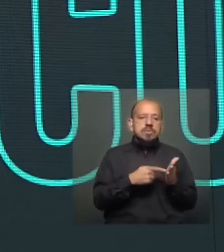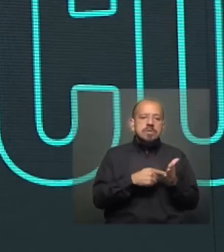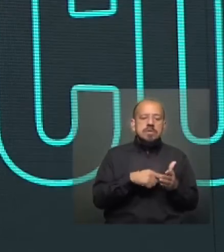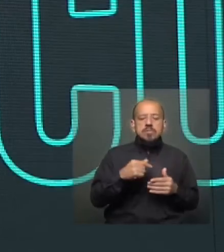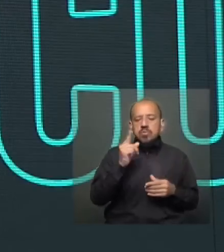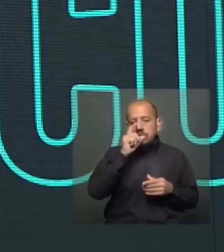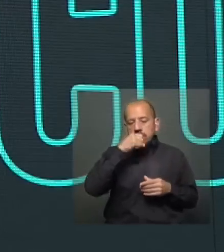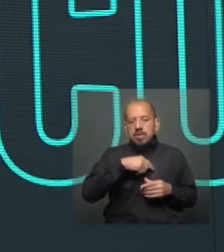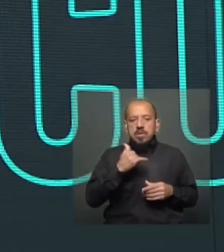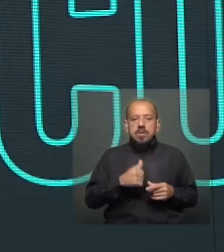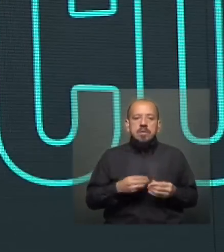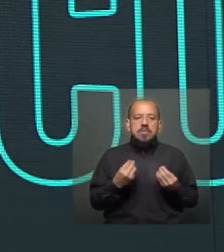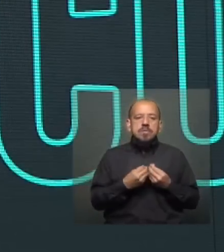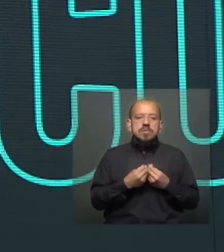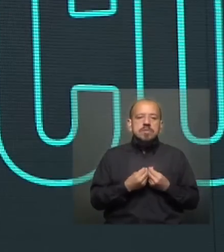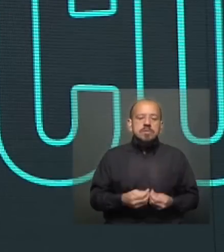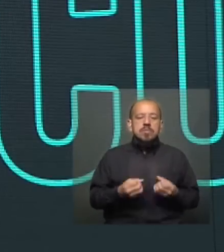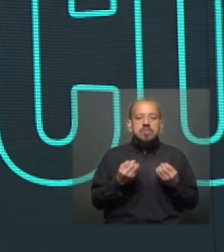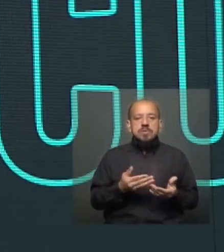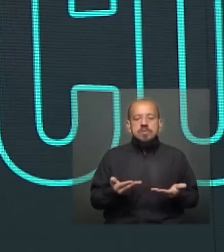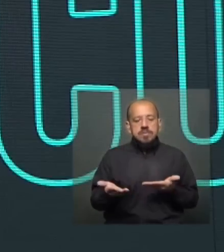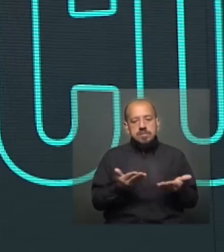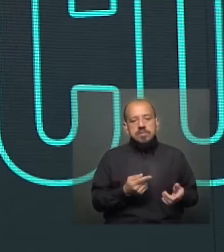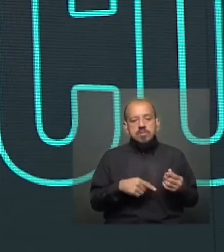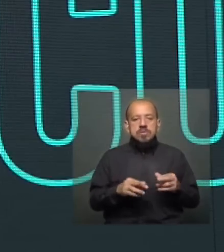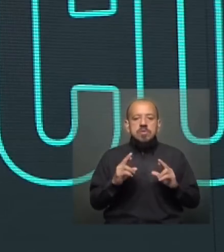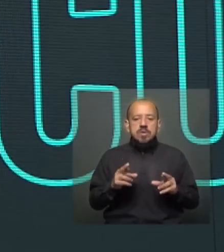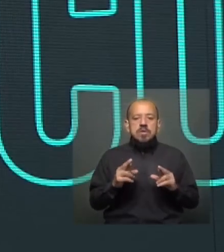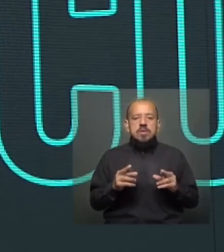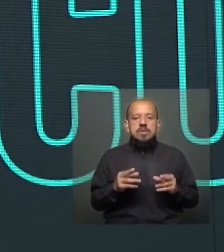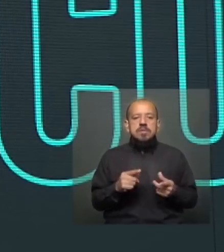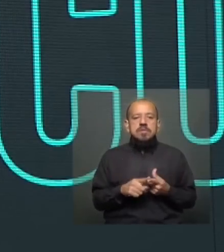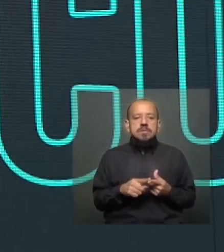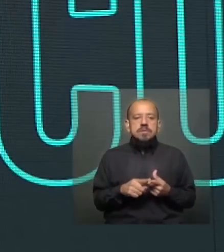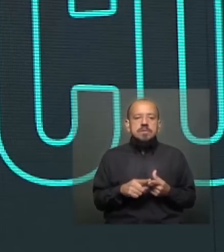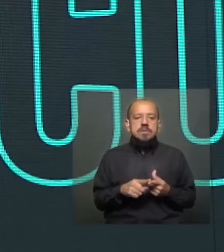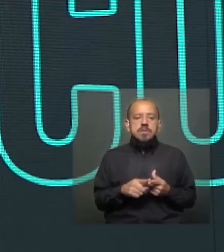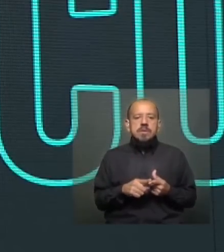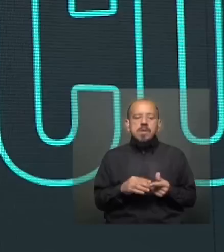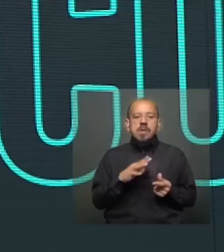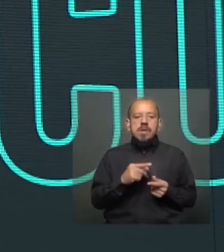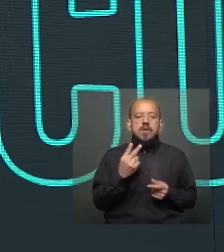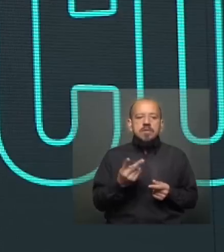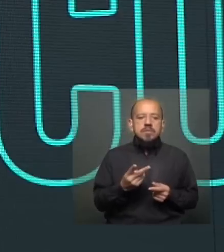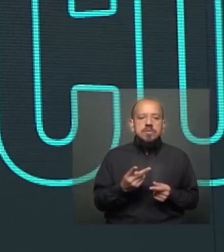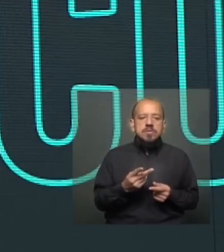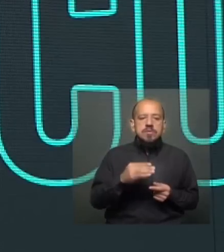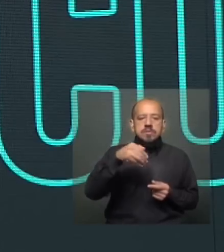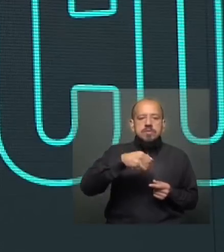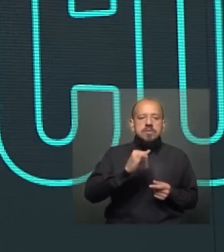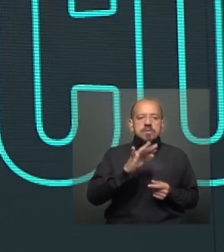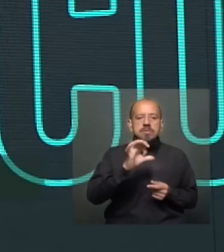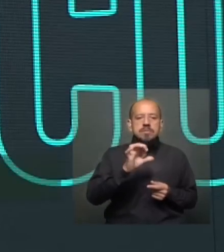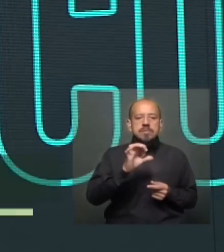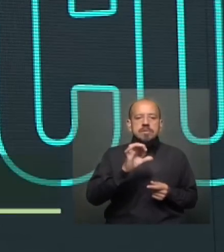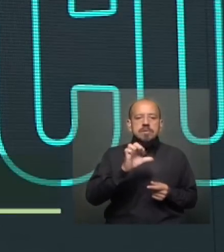es impresionante y por eso es recontra bienvenida esta iniciativa y ojalá que dure mucho les decía que hay dos adelantos uno de miseria que es la